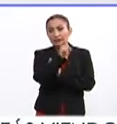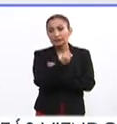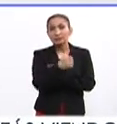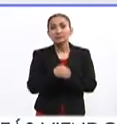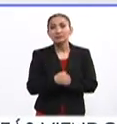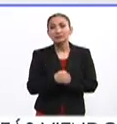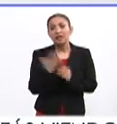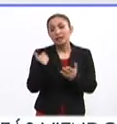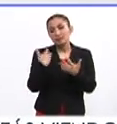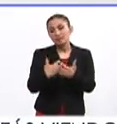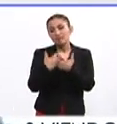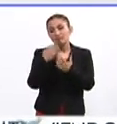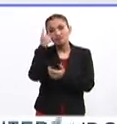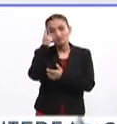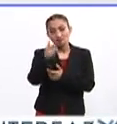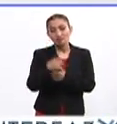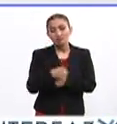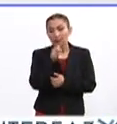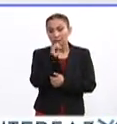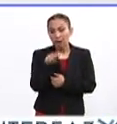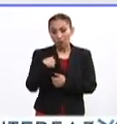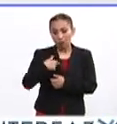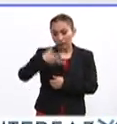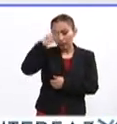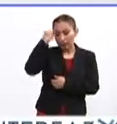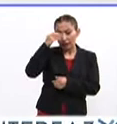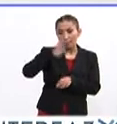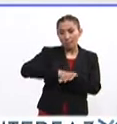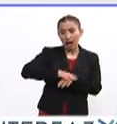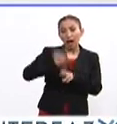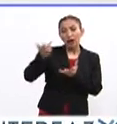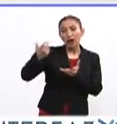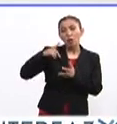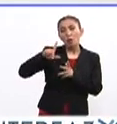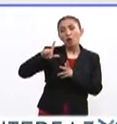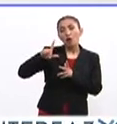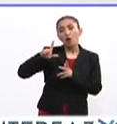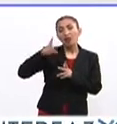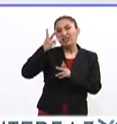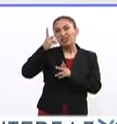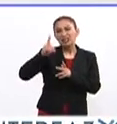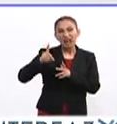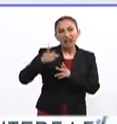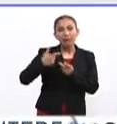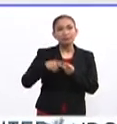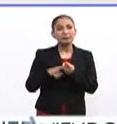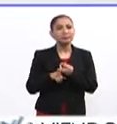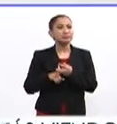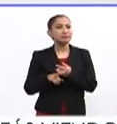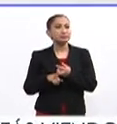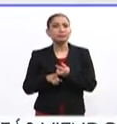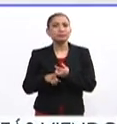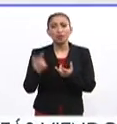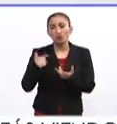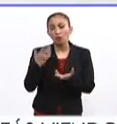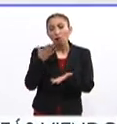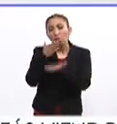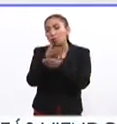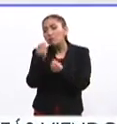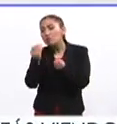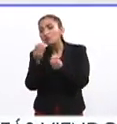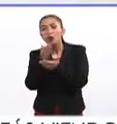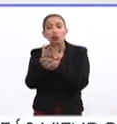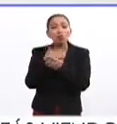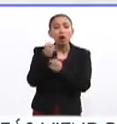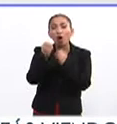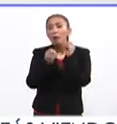y empresarios. También aprendí más modelado 3D y me involucré mucho